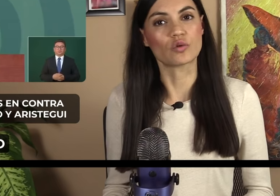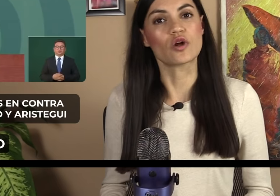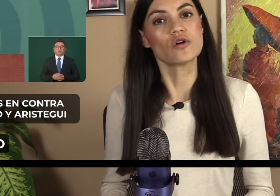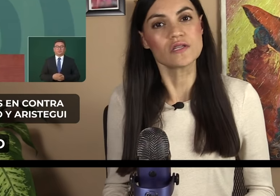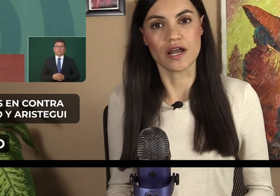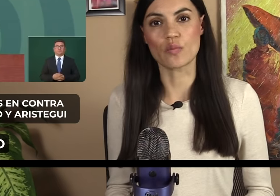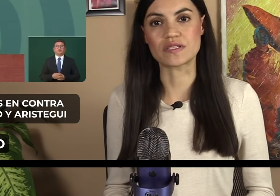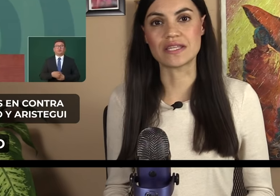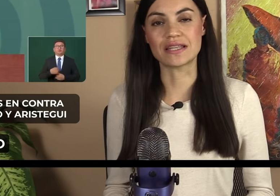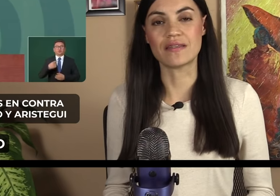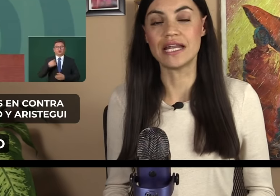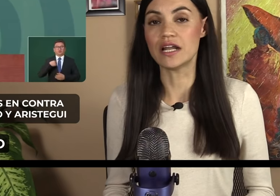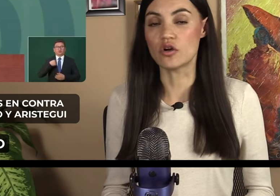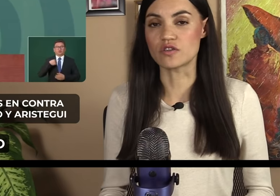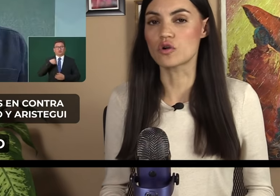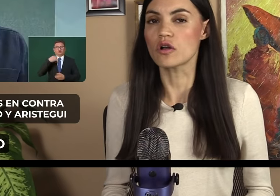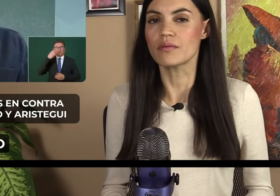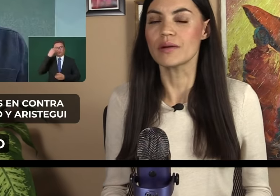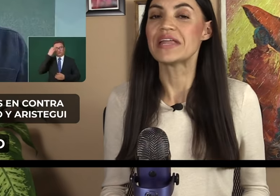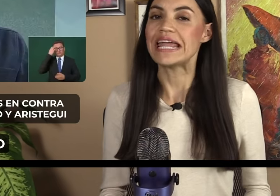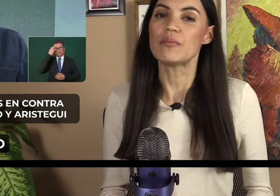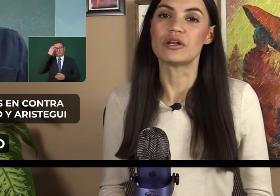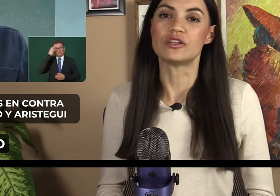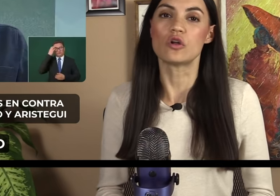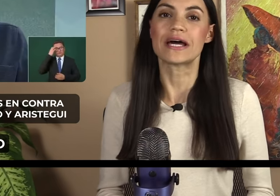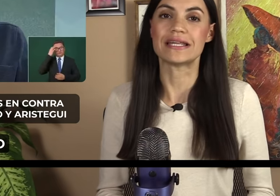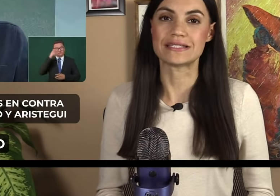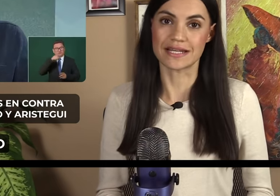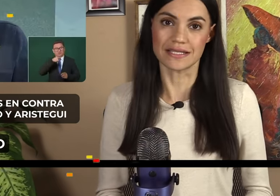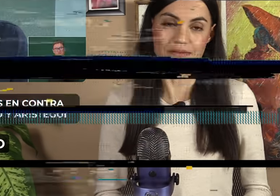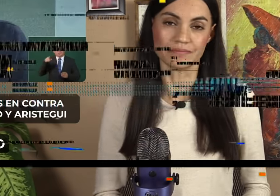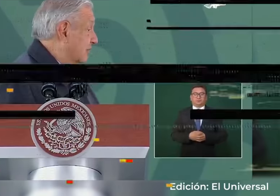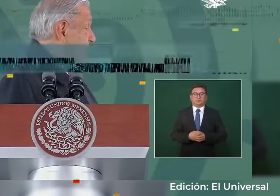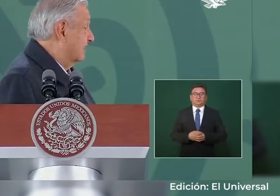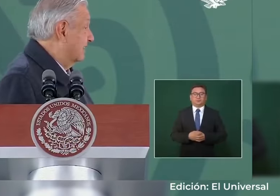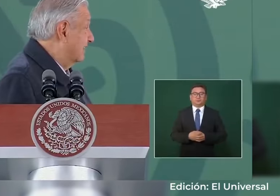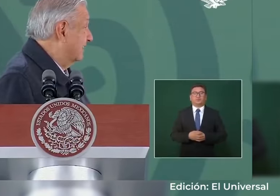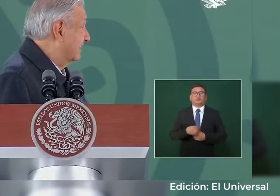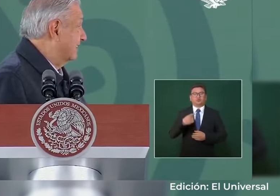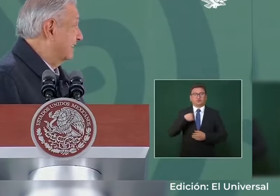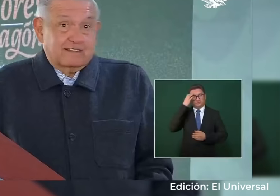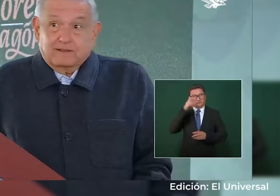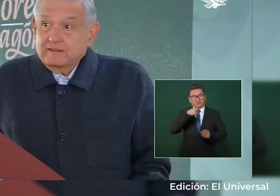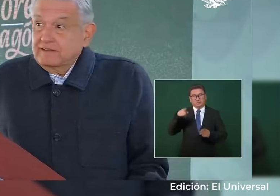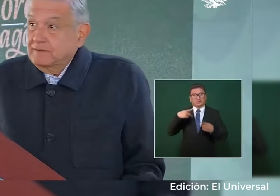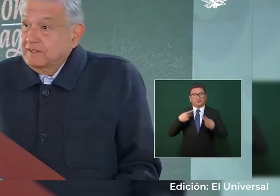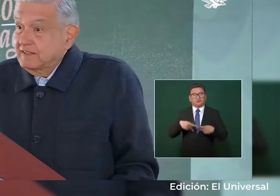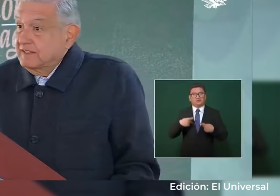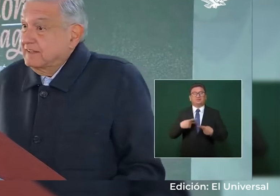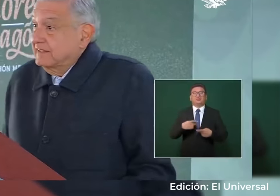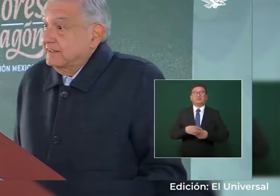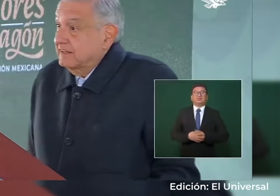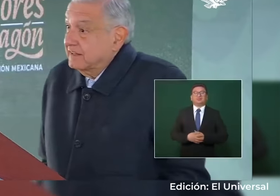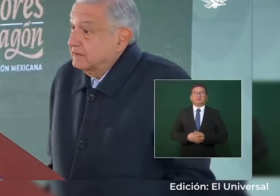ellos el actual consejero presidente del inea lorenzo córdova y la politóloga denise dresser o sí gente que leí